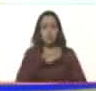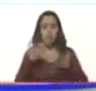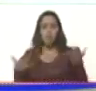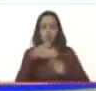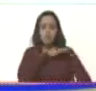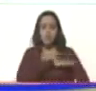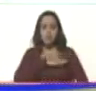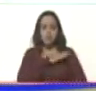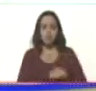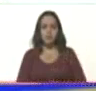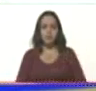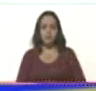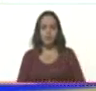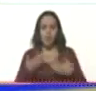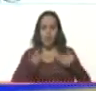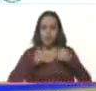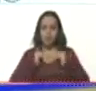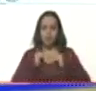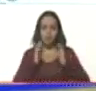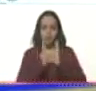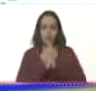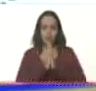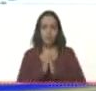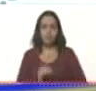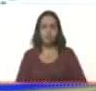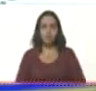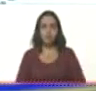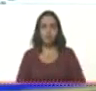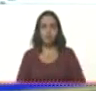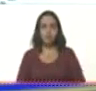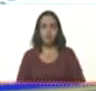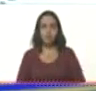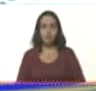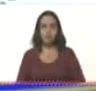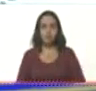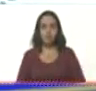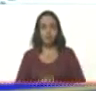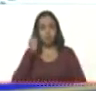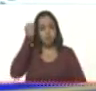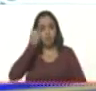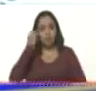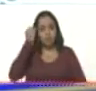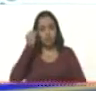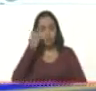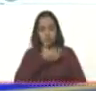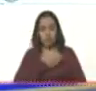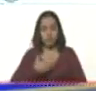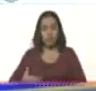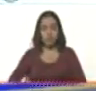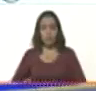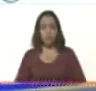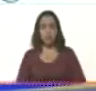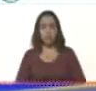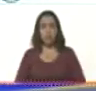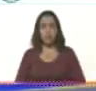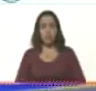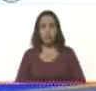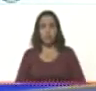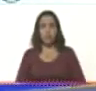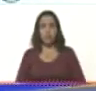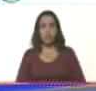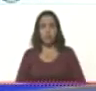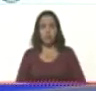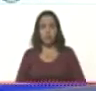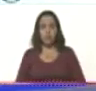misiones. Aristóbulo Isturiz, por favor. Yo creo, presidente, que la virtud ha sido el trabajo